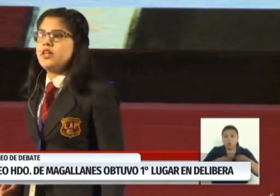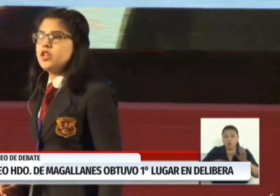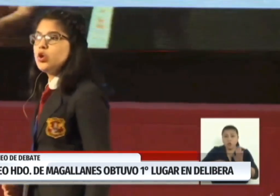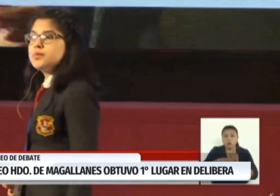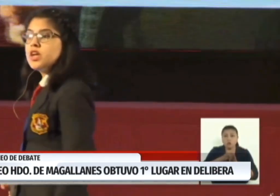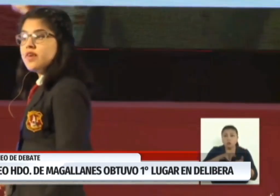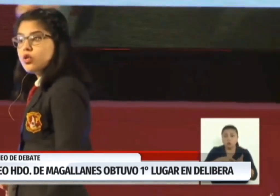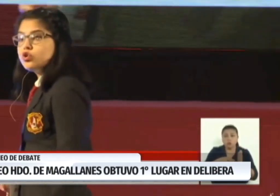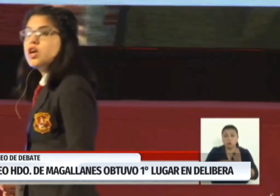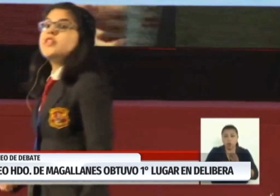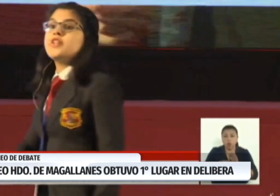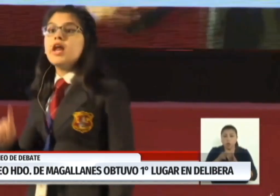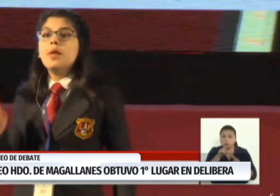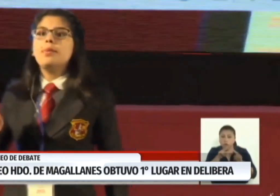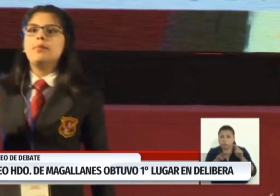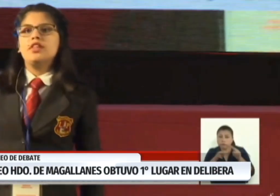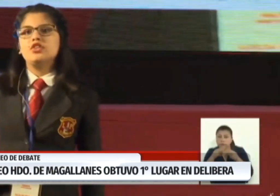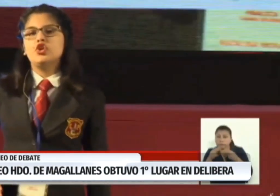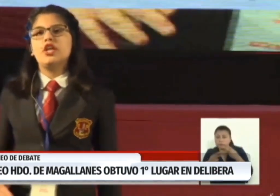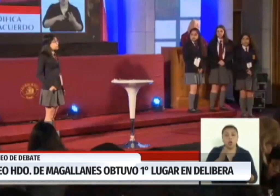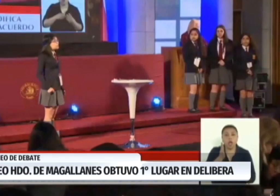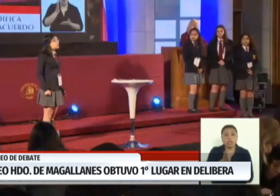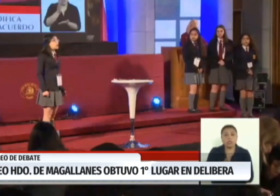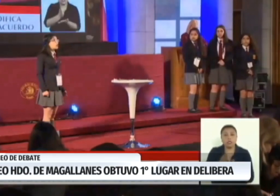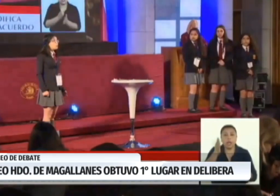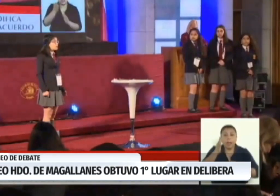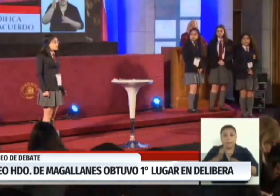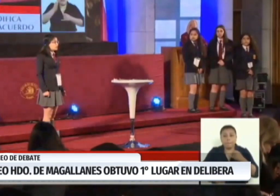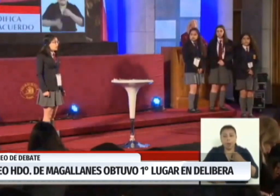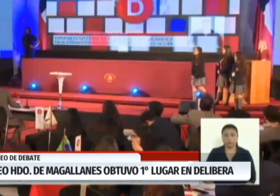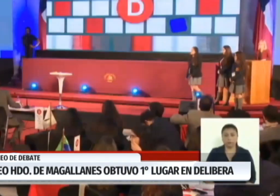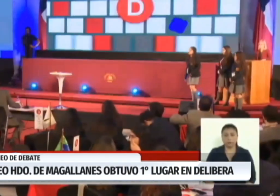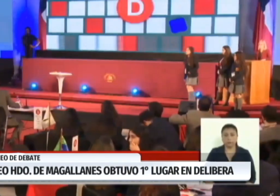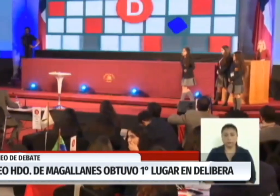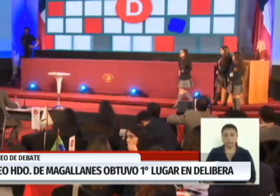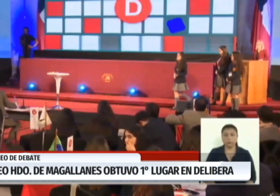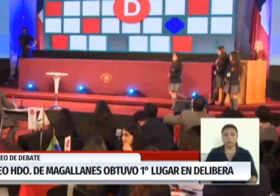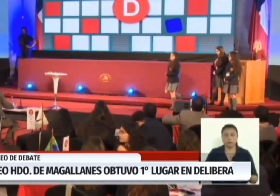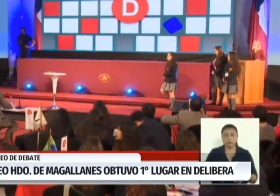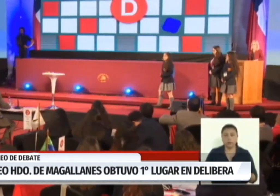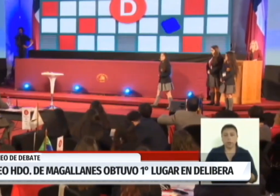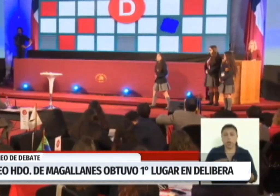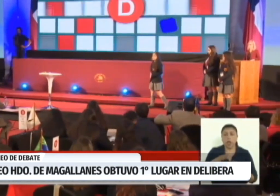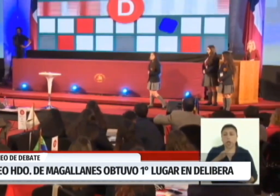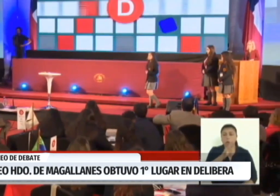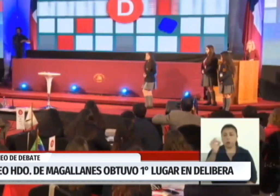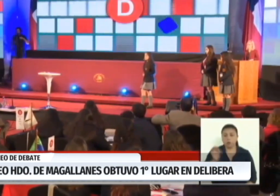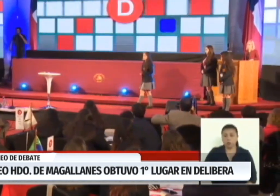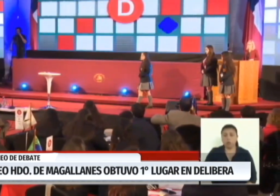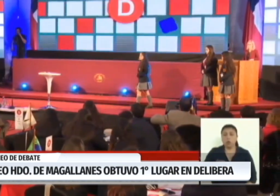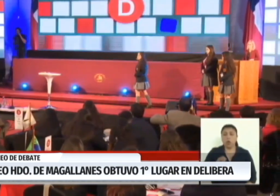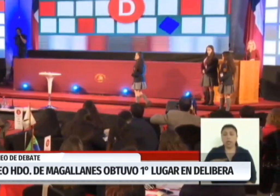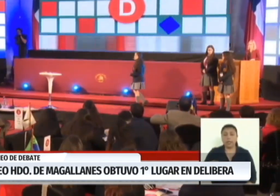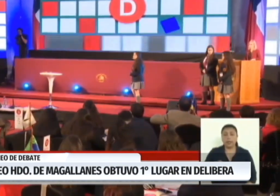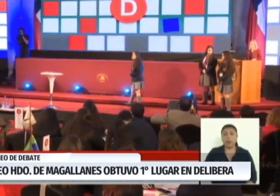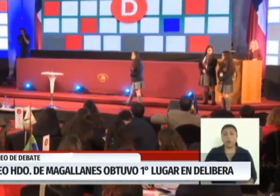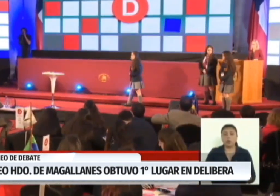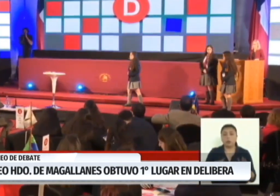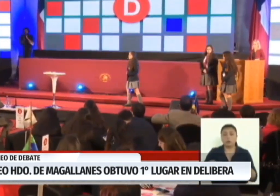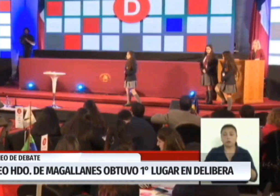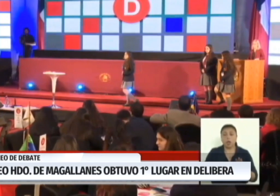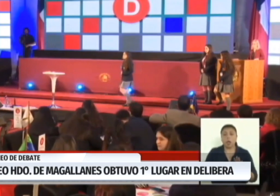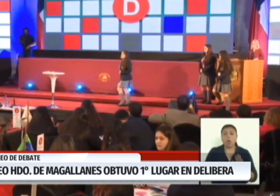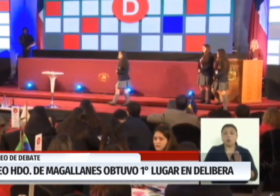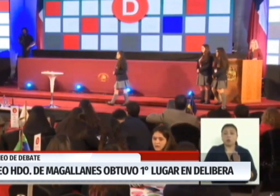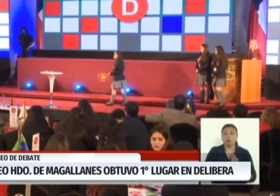de Porvenir, alumnas que se lucieron en la final del torneo Delibera 2019. En el Salón de